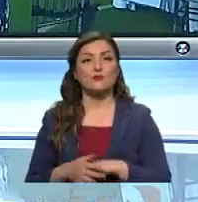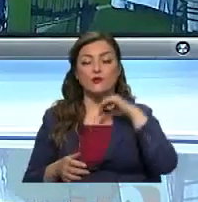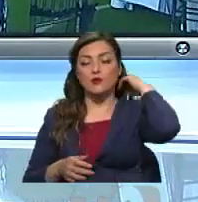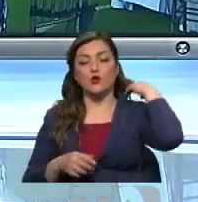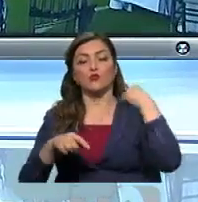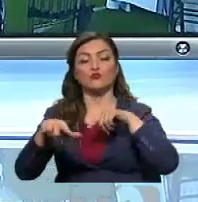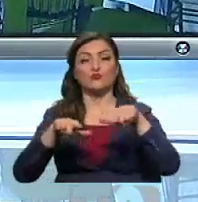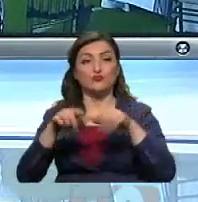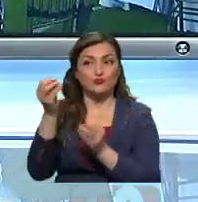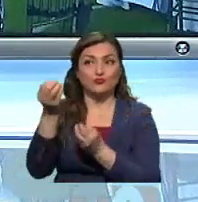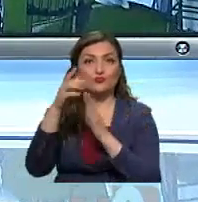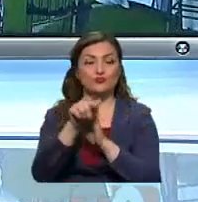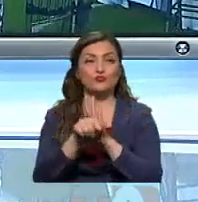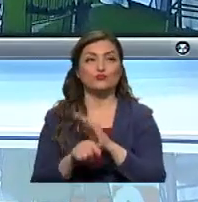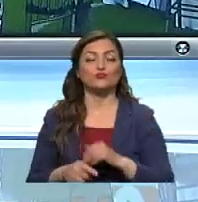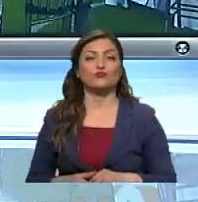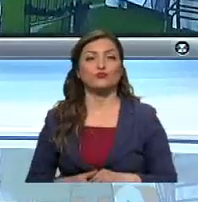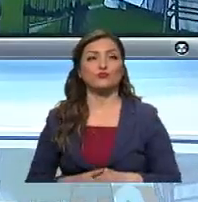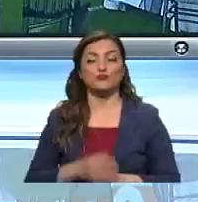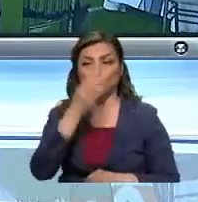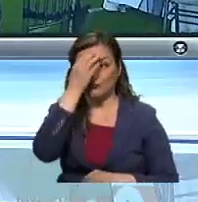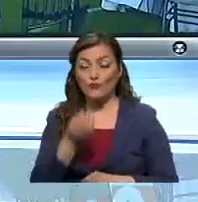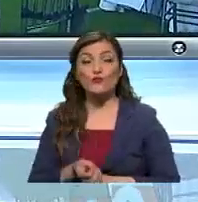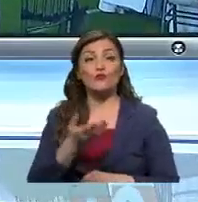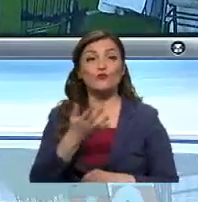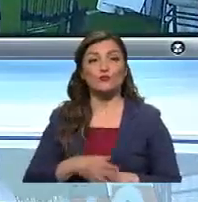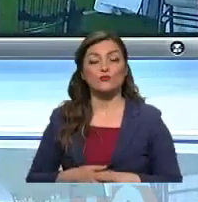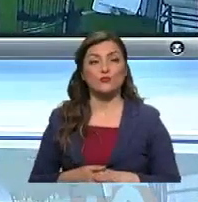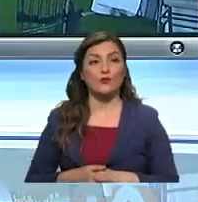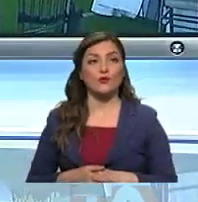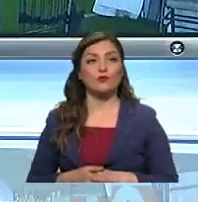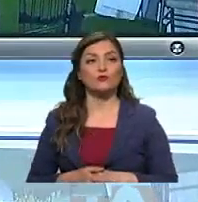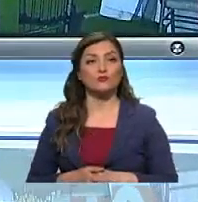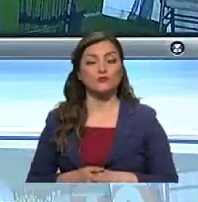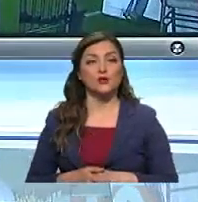encuentra en este lugar para contarnos todos los detalles. Juan, buenos días, adelante.